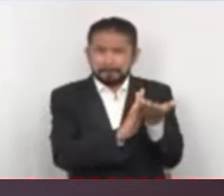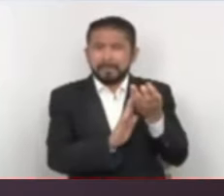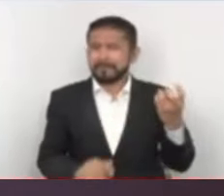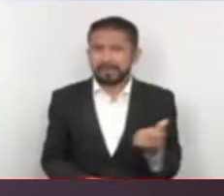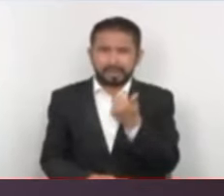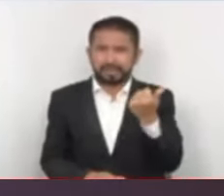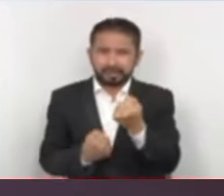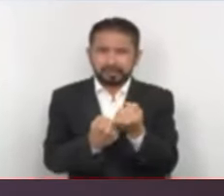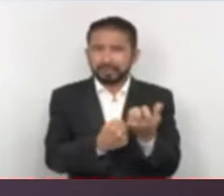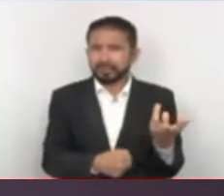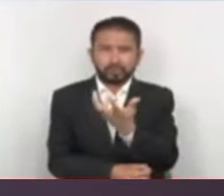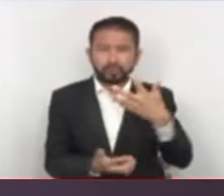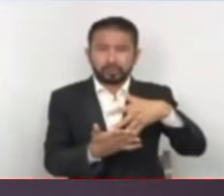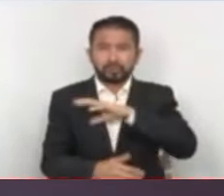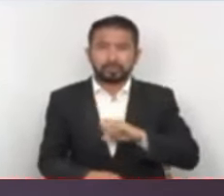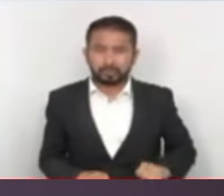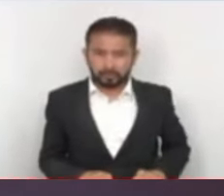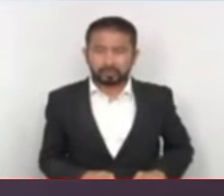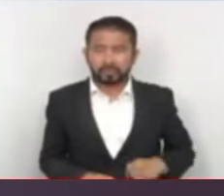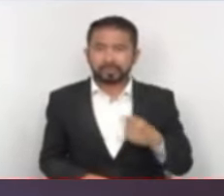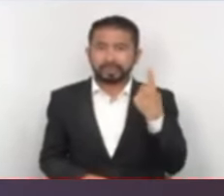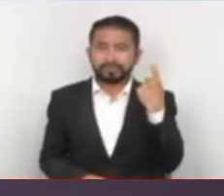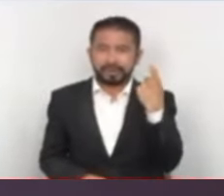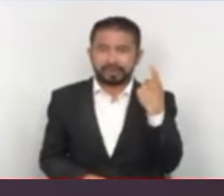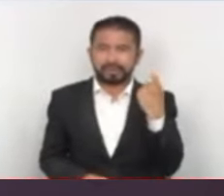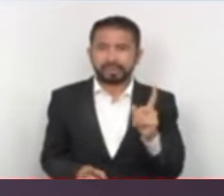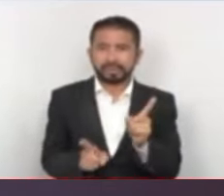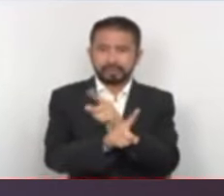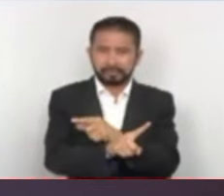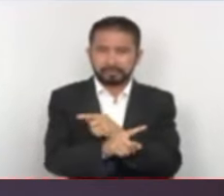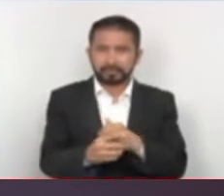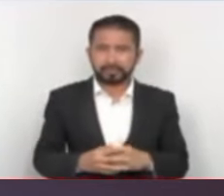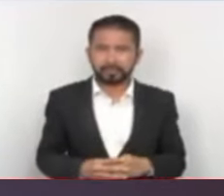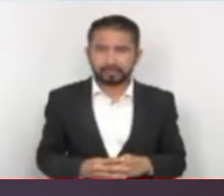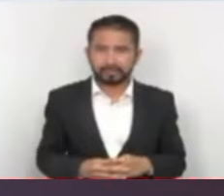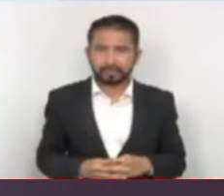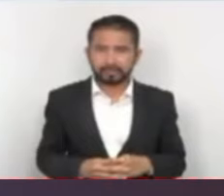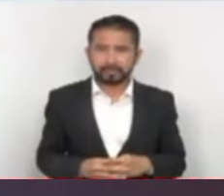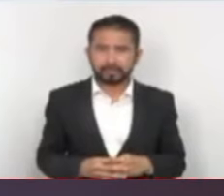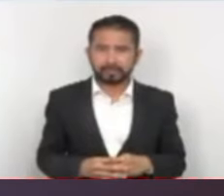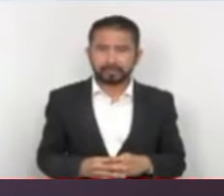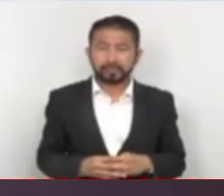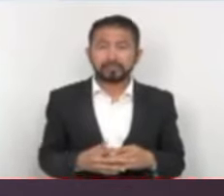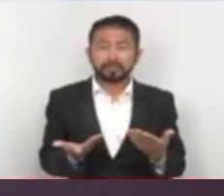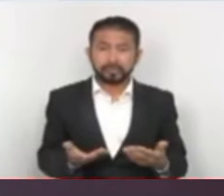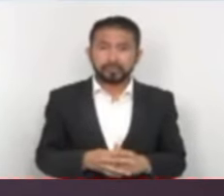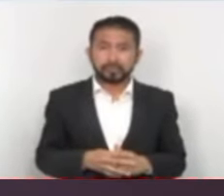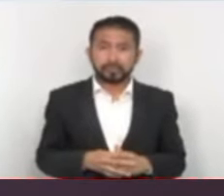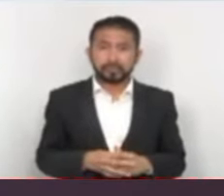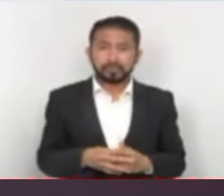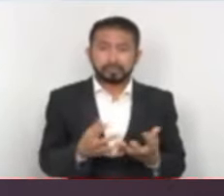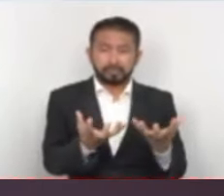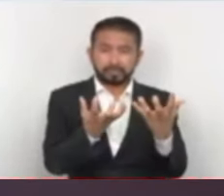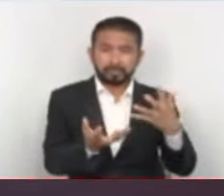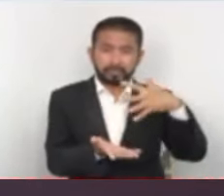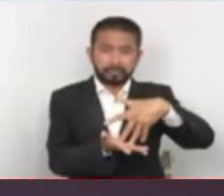facilitarían más algunas cosas que todavía en el camino sé que faltan para que muchos